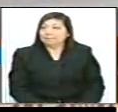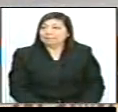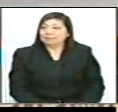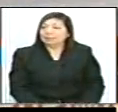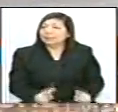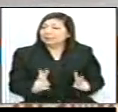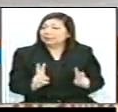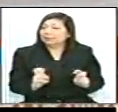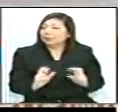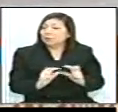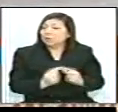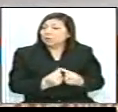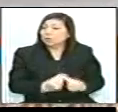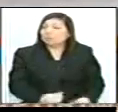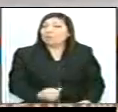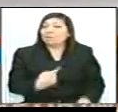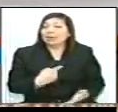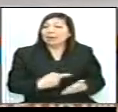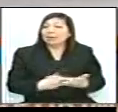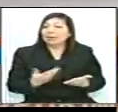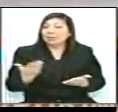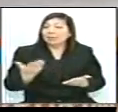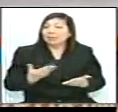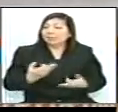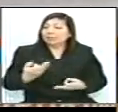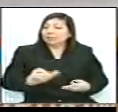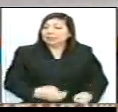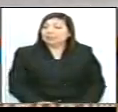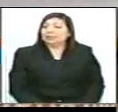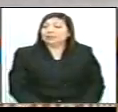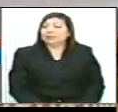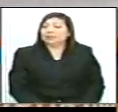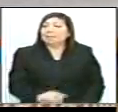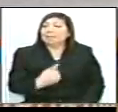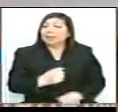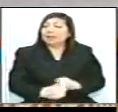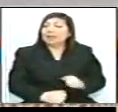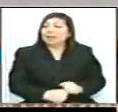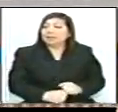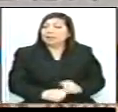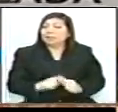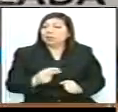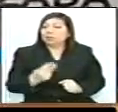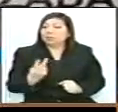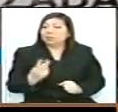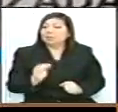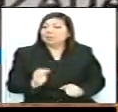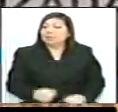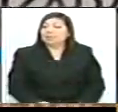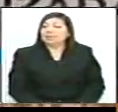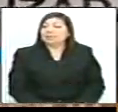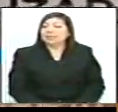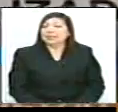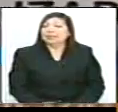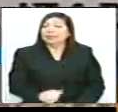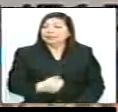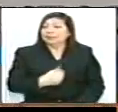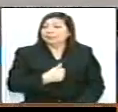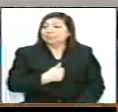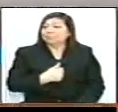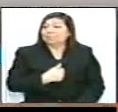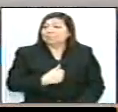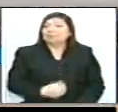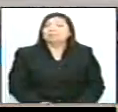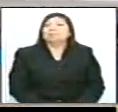los titulares de los sectores para que sustenten el presupuesto asignado a su sector para el año fiscal 2020. Asimismo, en